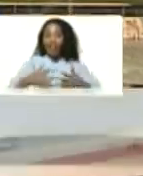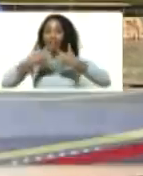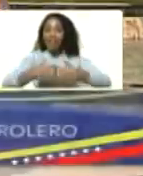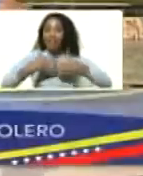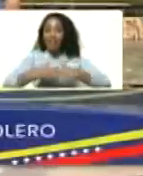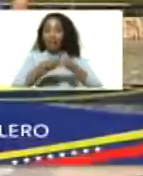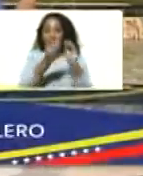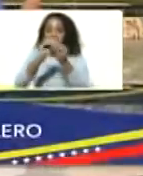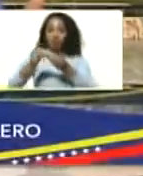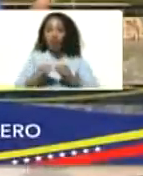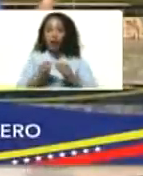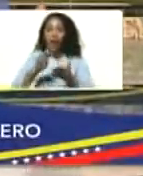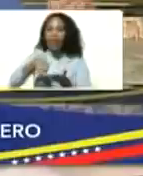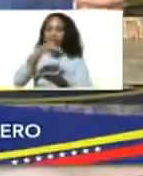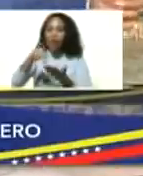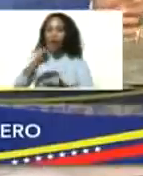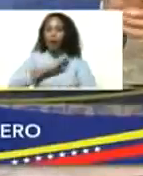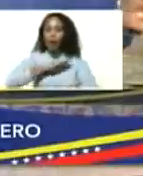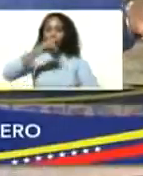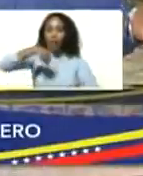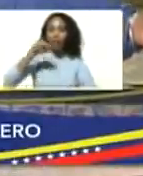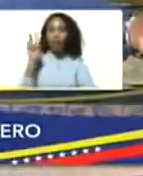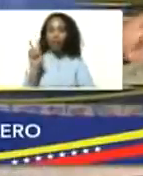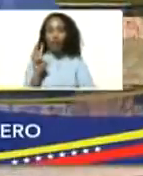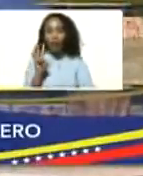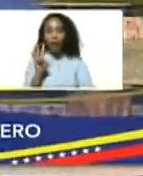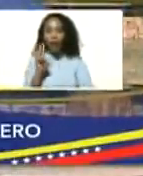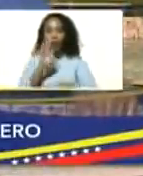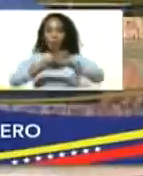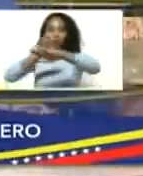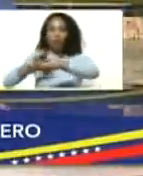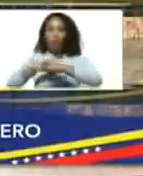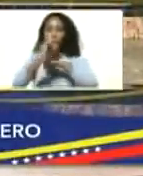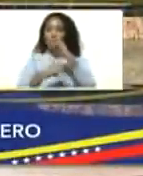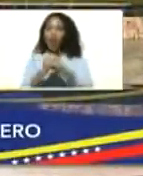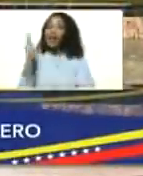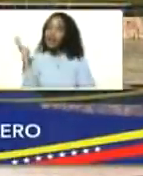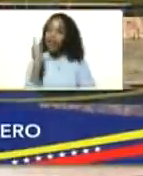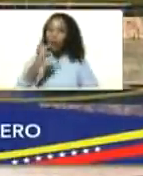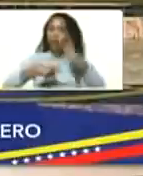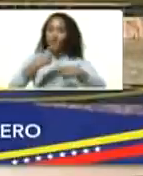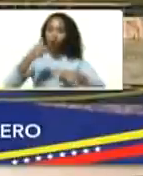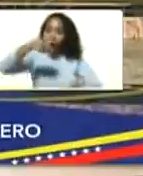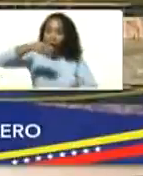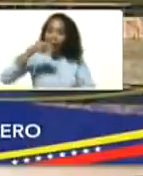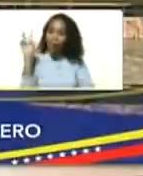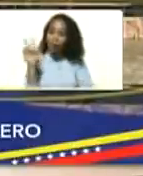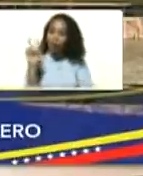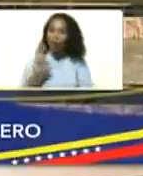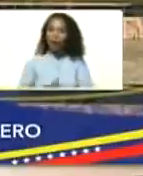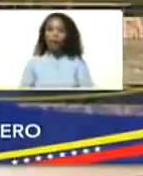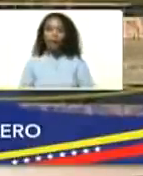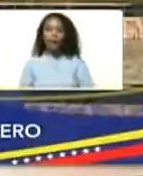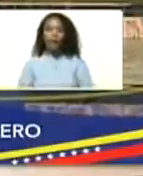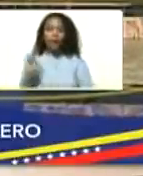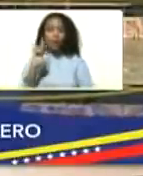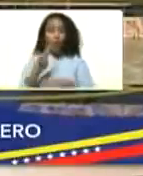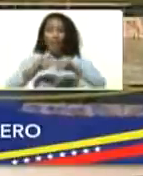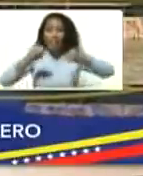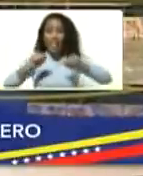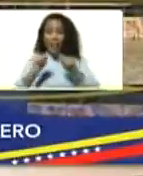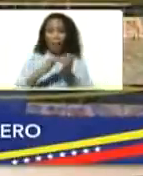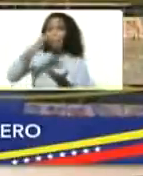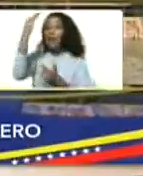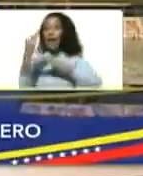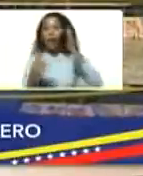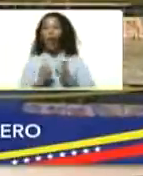nacionales convoca a los internacionales que vengan a producir aquí venezuela tierra milagrosa